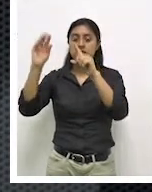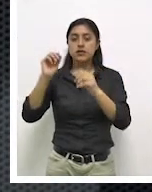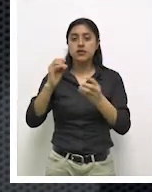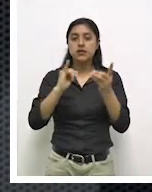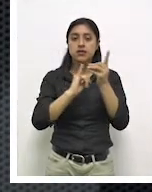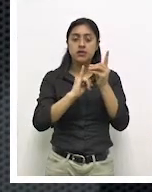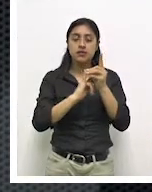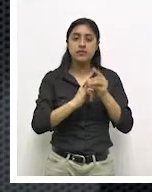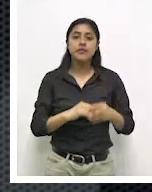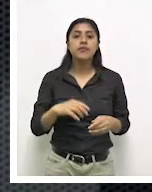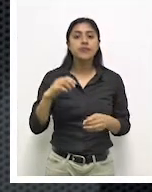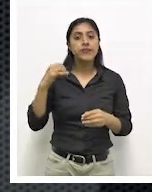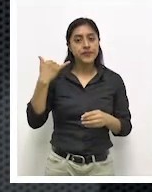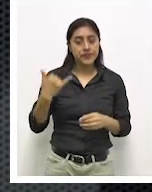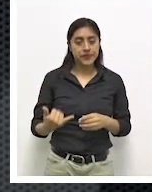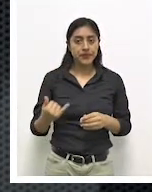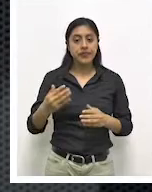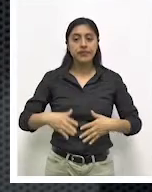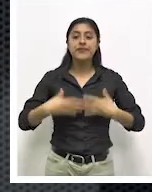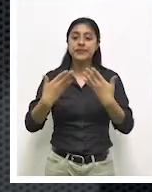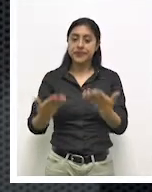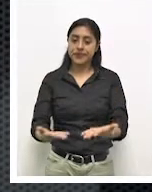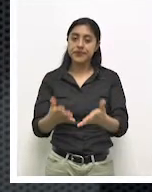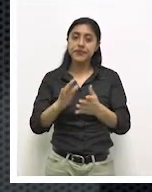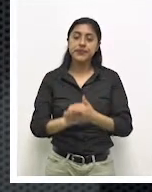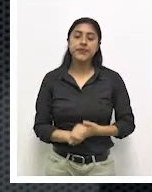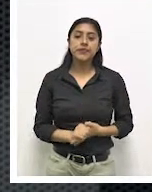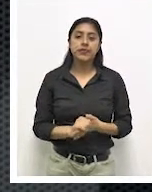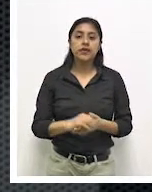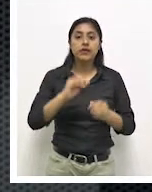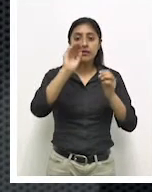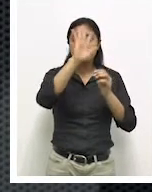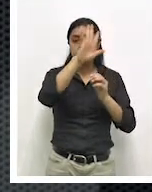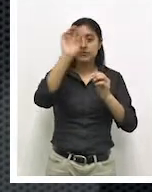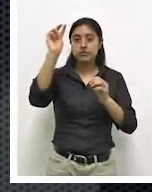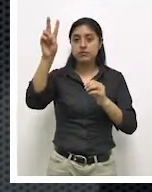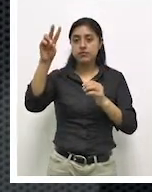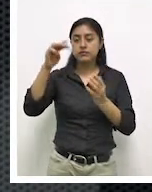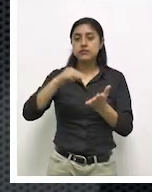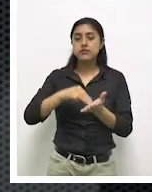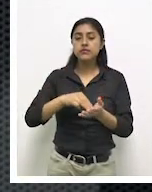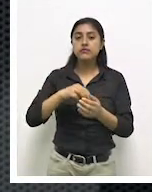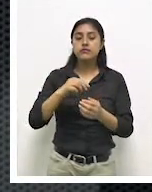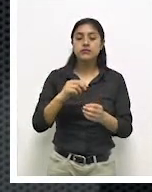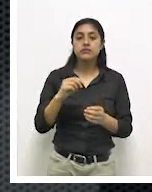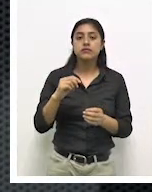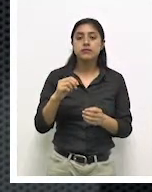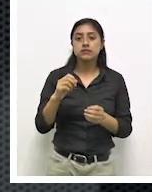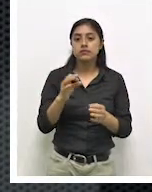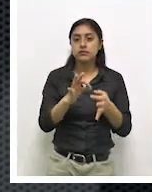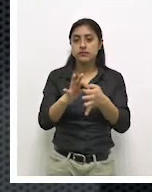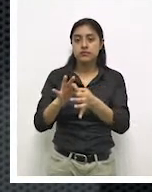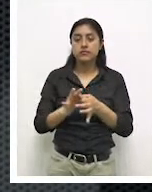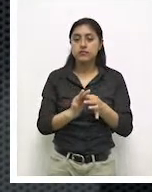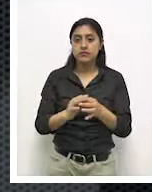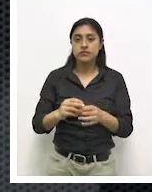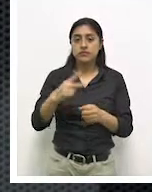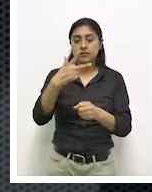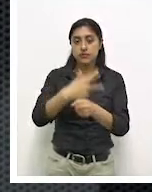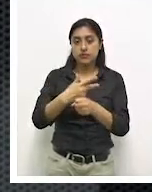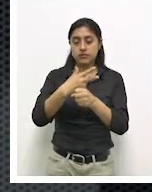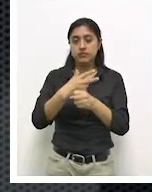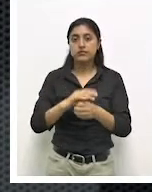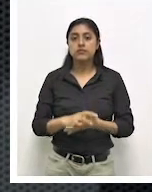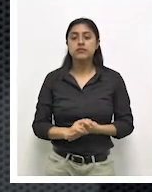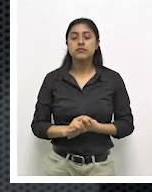151,486 documentos personales de identificación disponibles. De estos, 52,093 están en las oficinas del